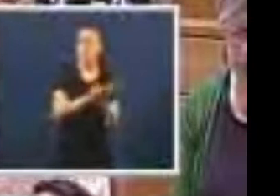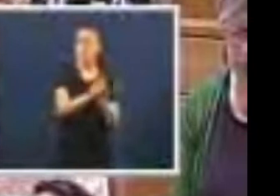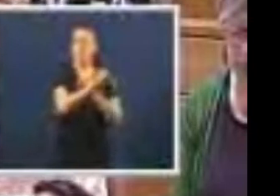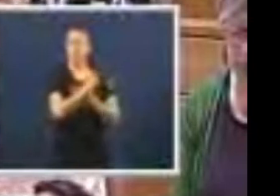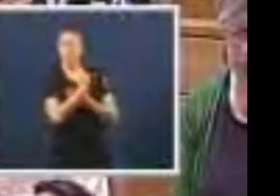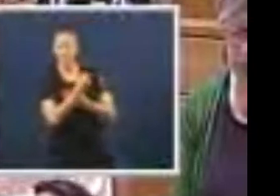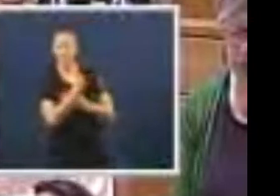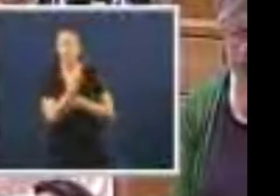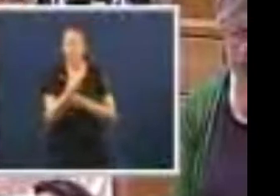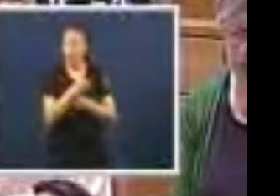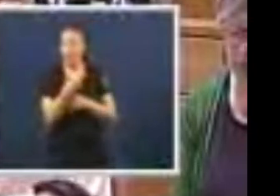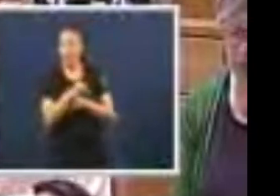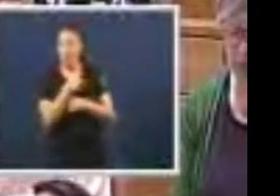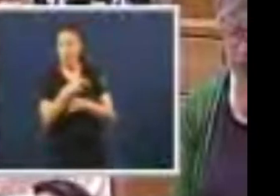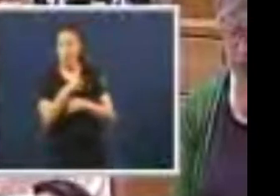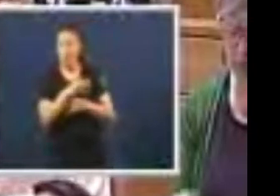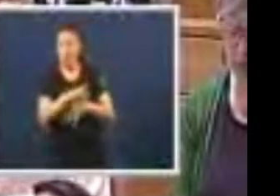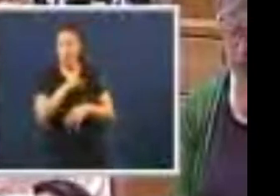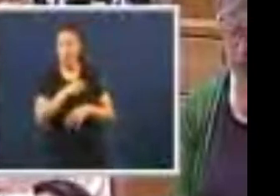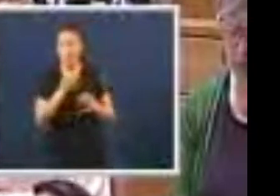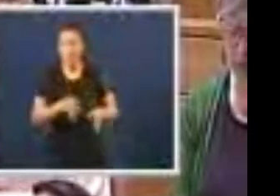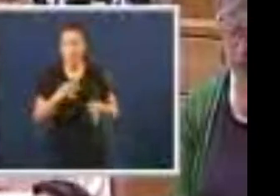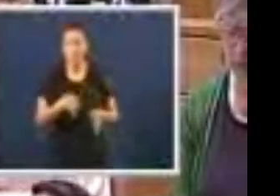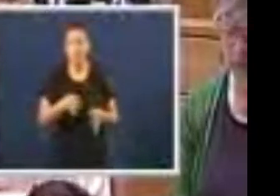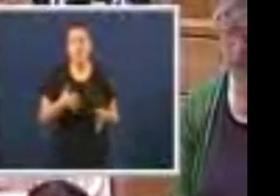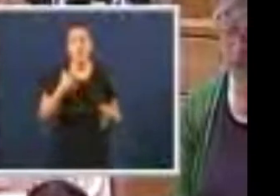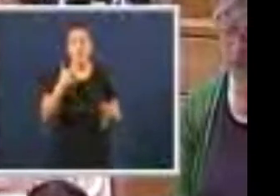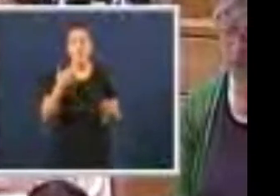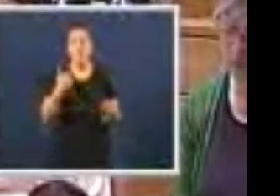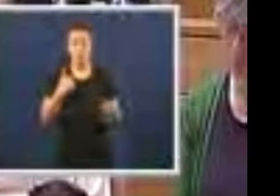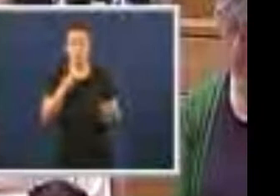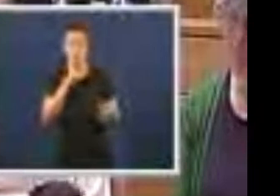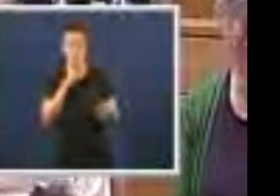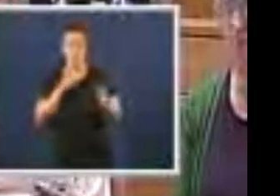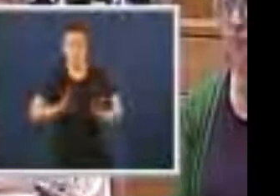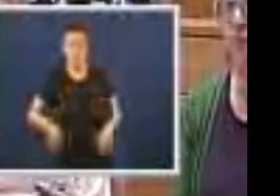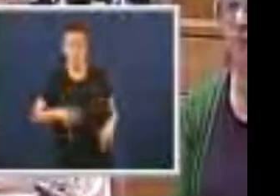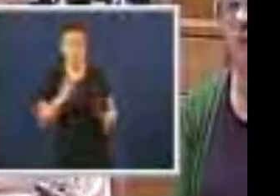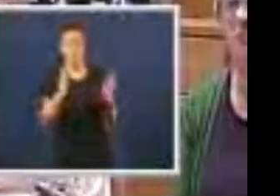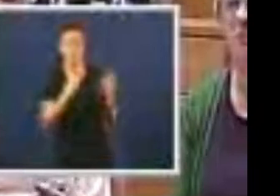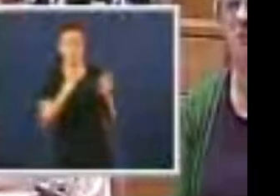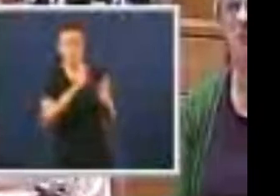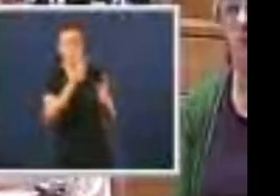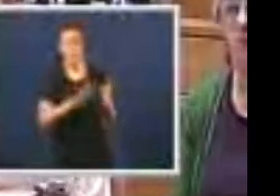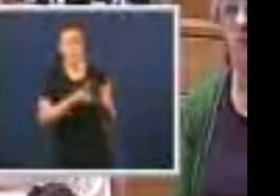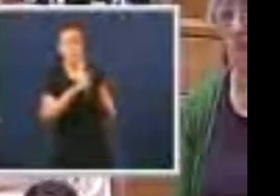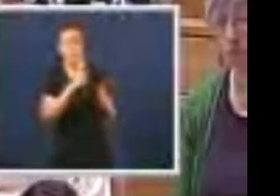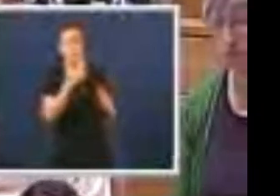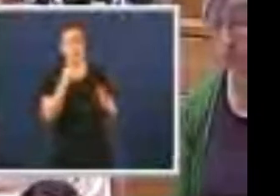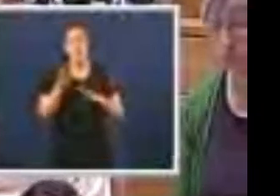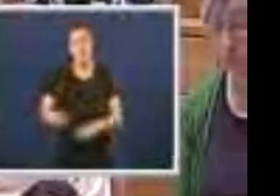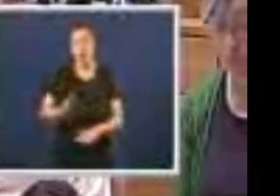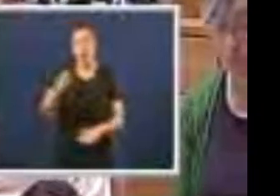ningunha. E en todo caso eu agora tamén celebro que nesta última etapa vostede se está facendo moi fan de